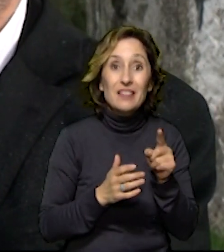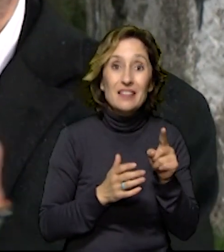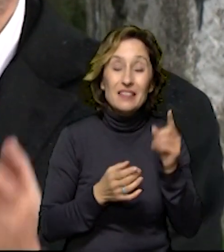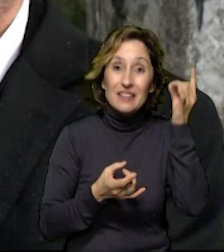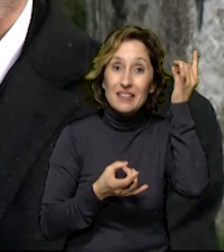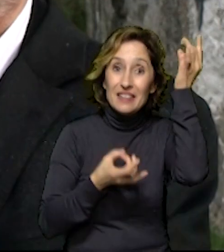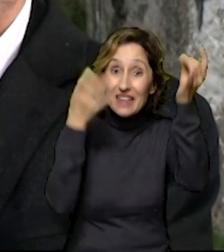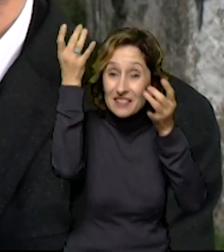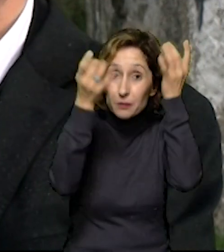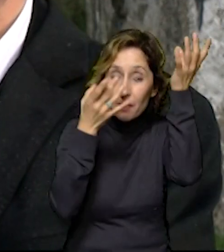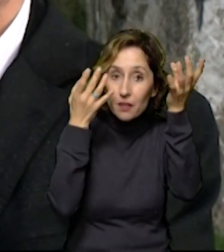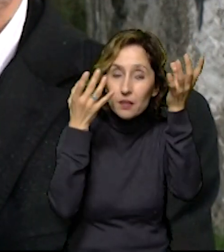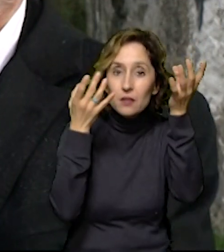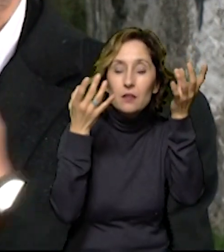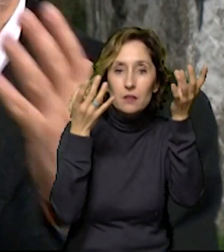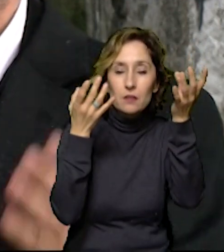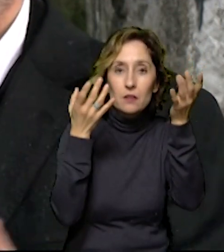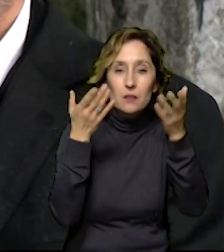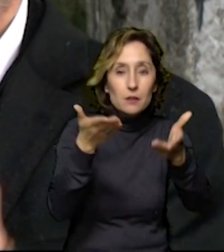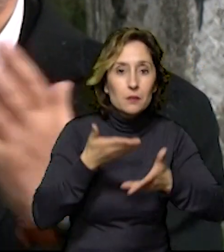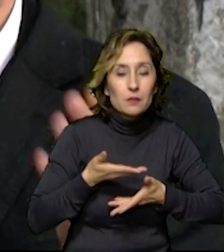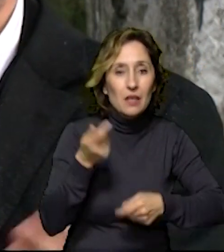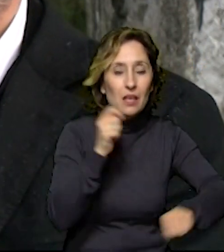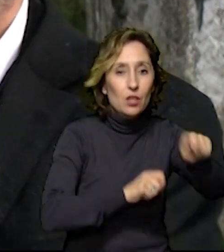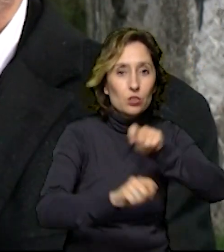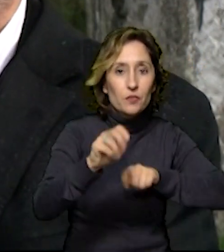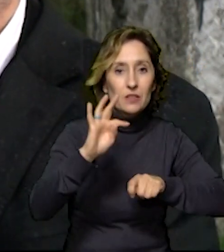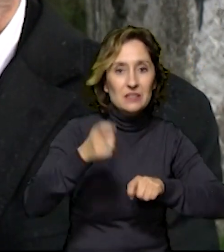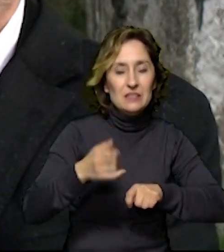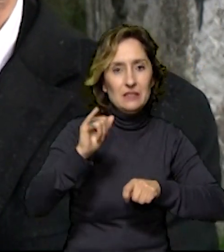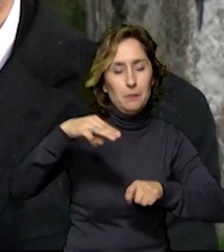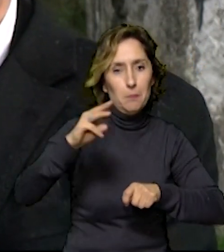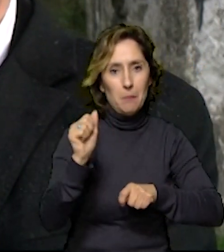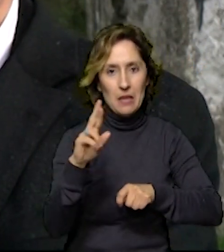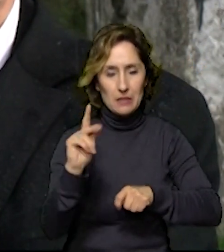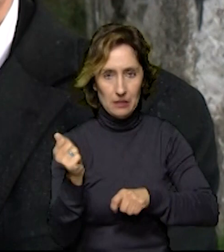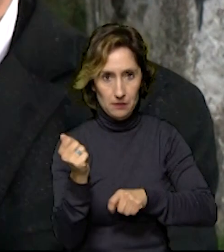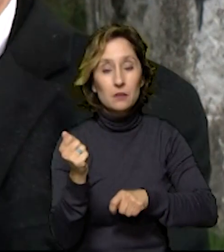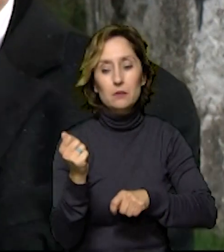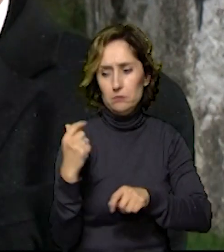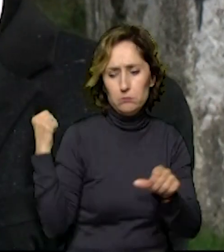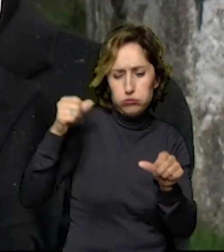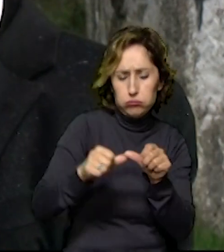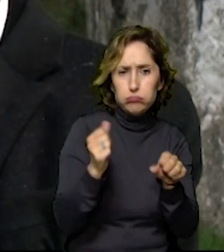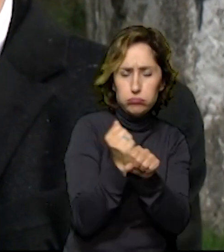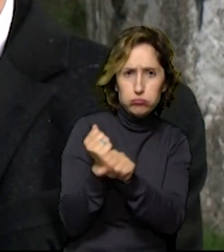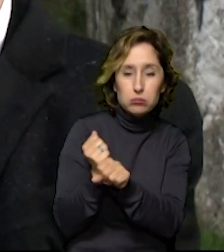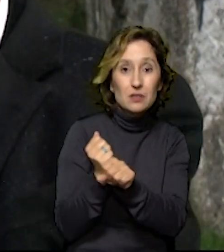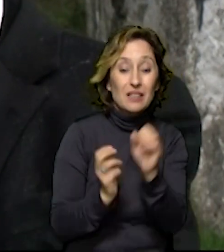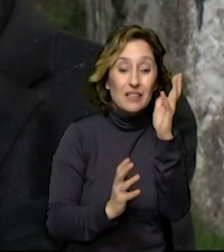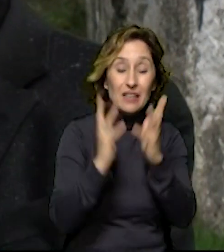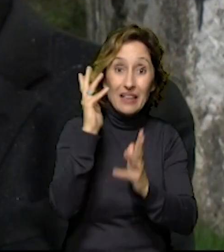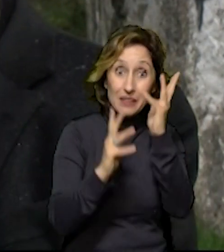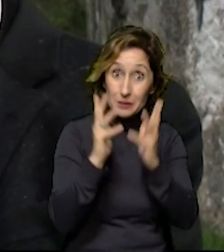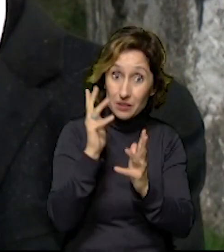hacerse también de la mano de asociaciones como Chimparta, que históricamente vienen trabajando. O sea, que llegamos la administración ahora,